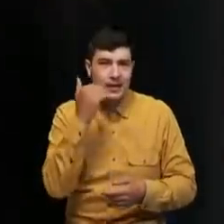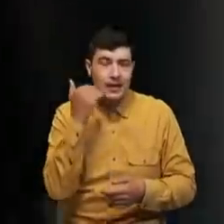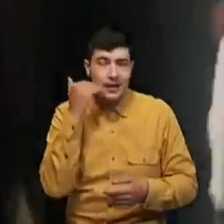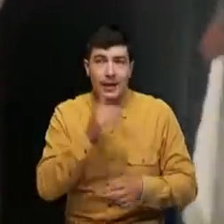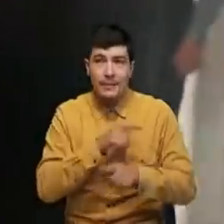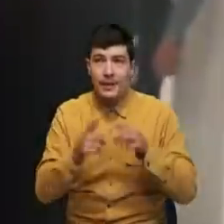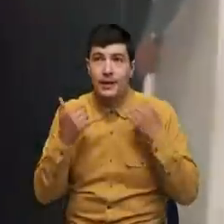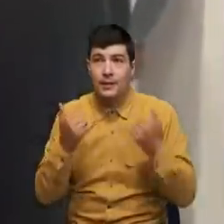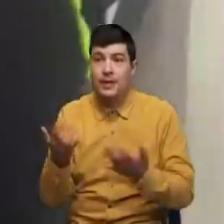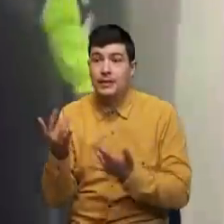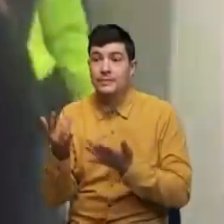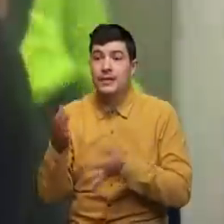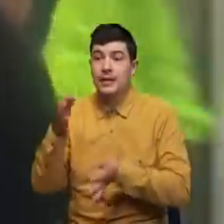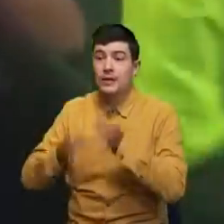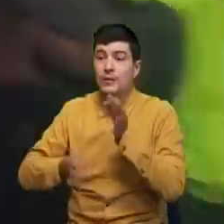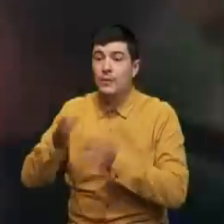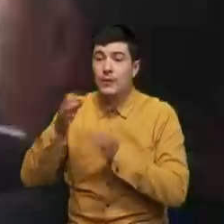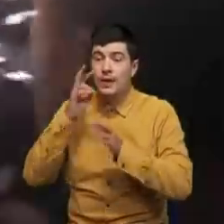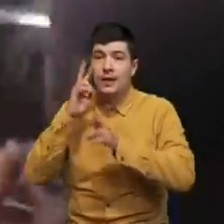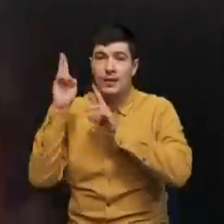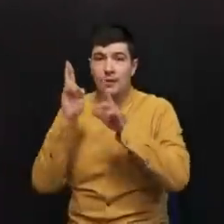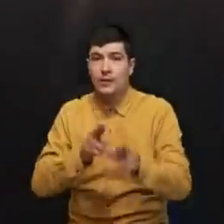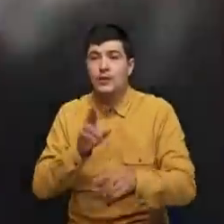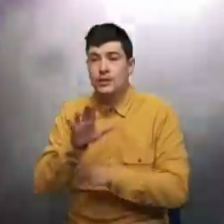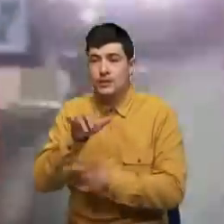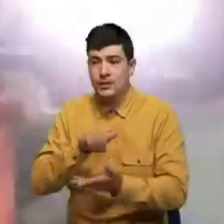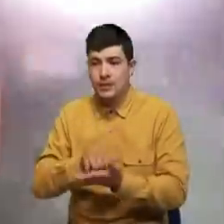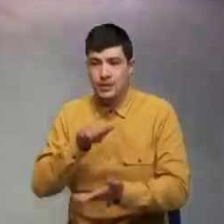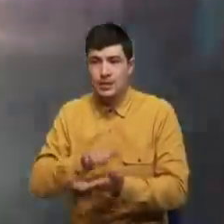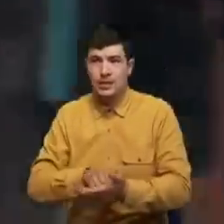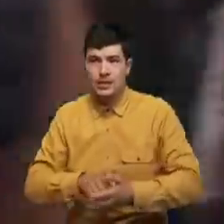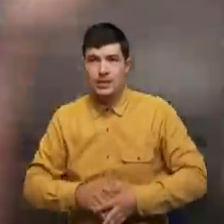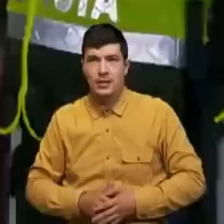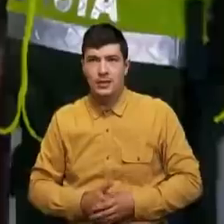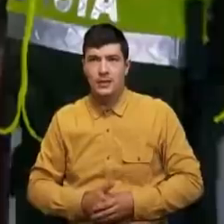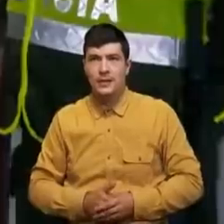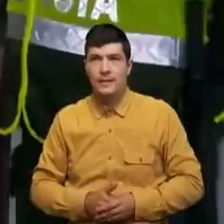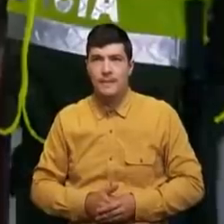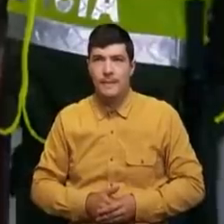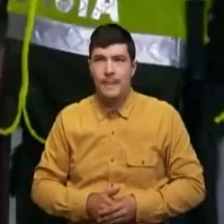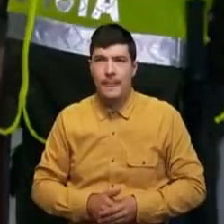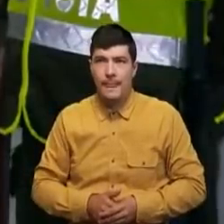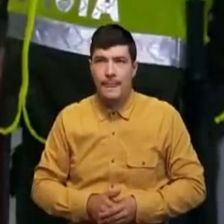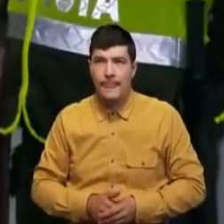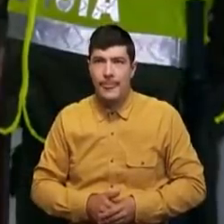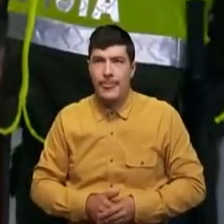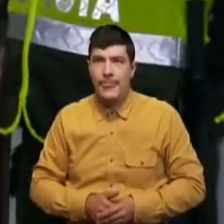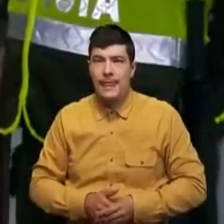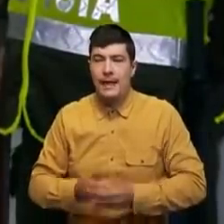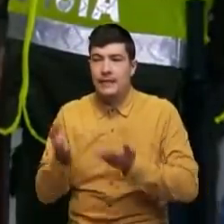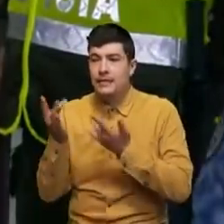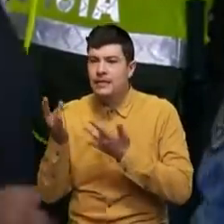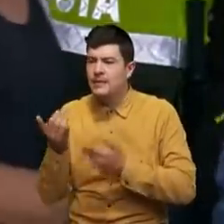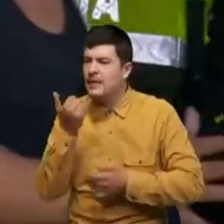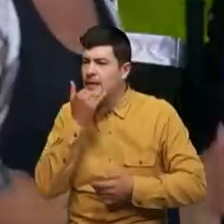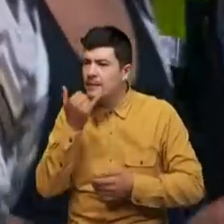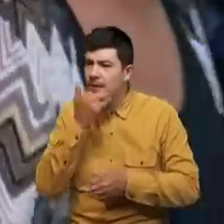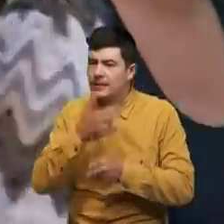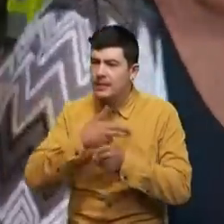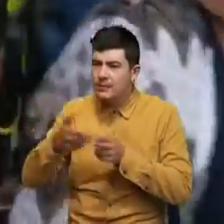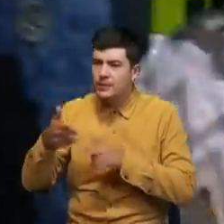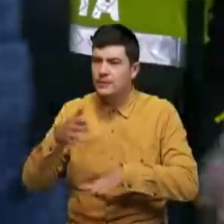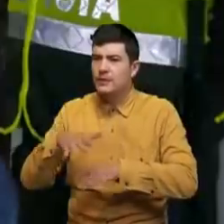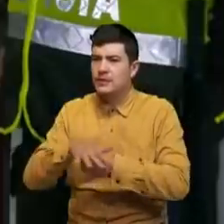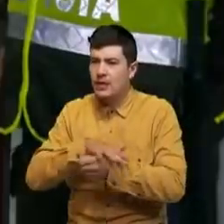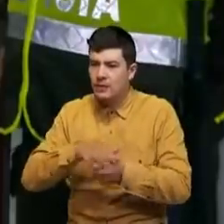de aseguramiento, que por la condición de los delitos sería intramural. Se espera que pueda suceder más adelante,